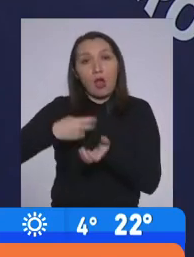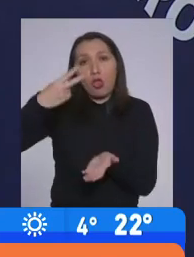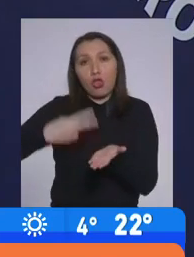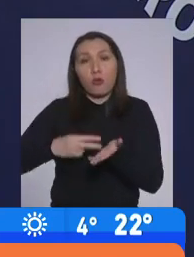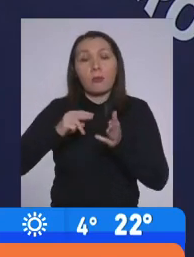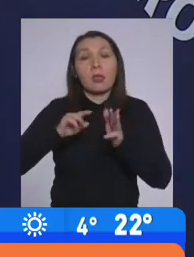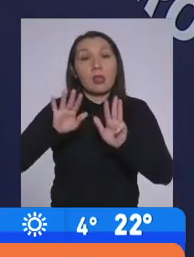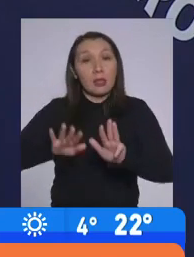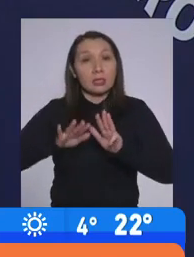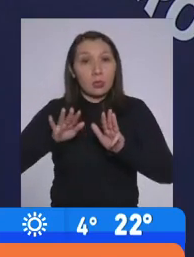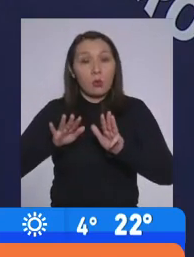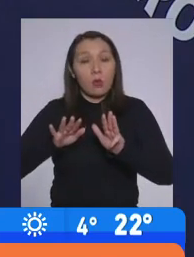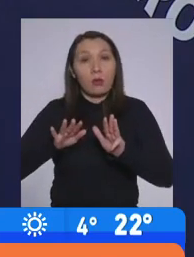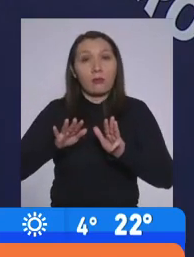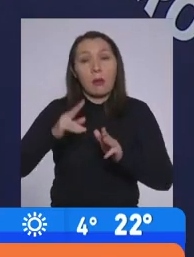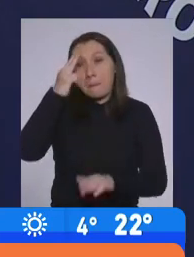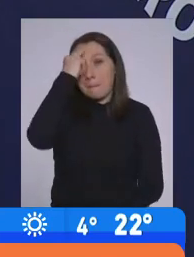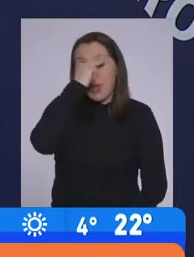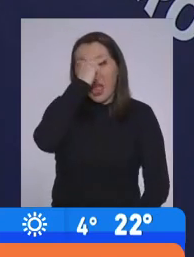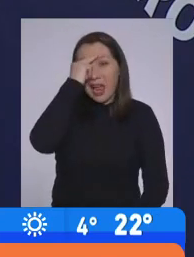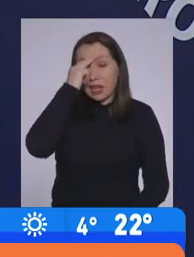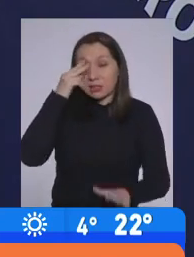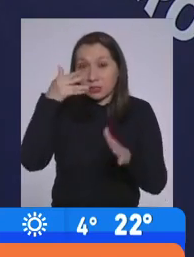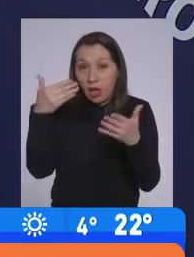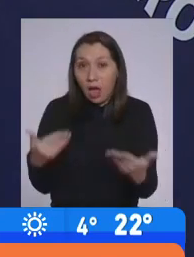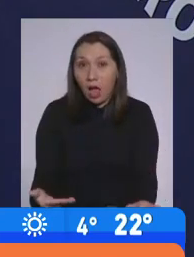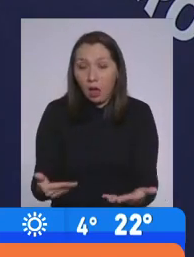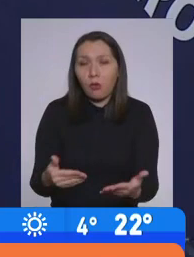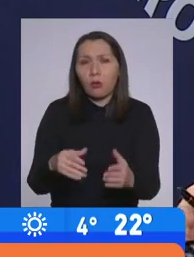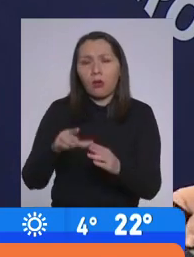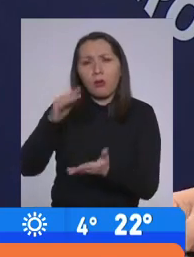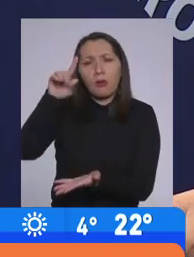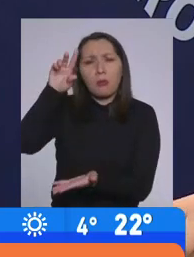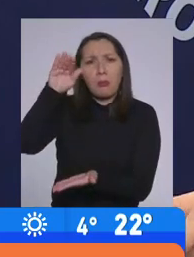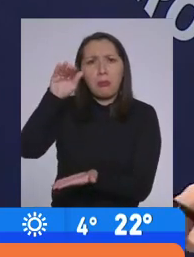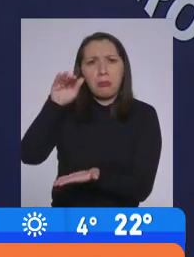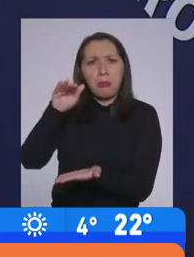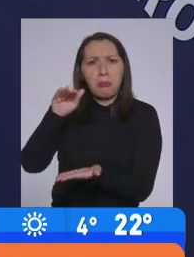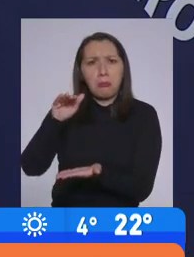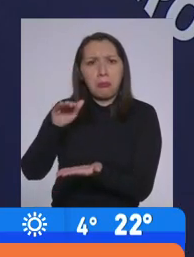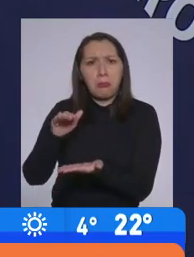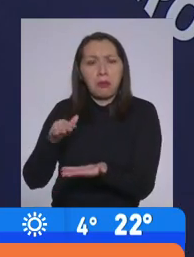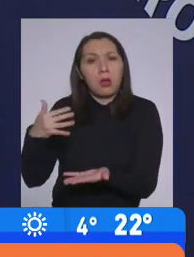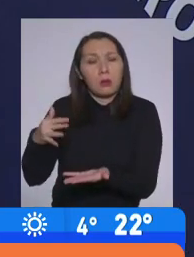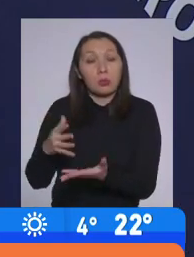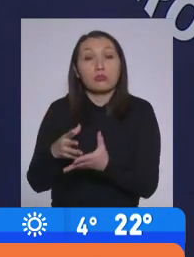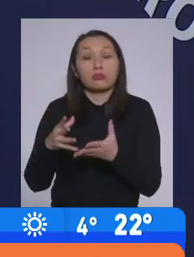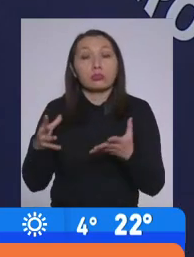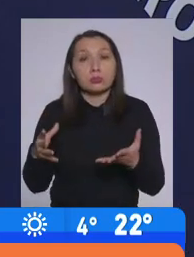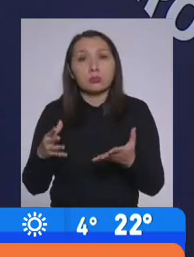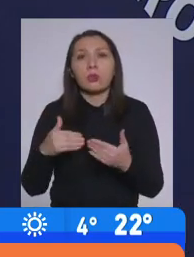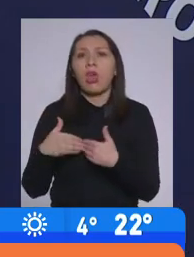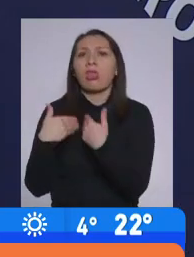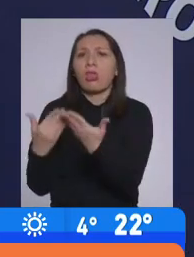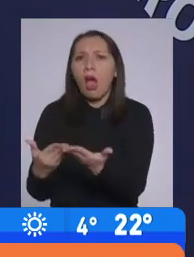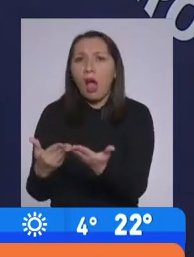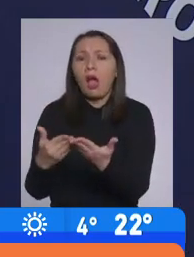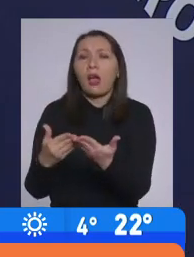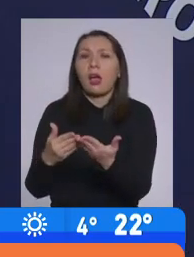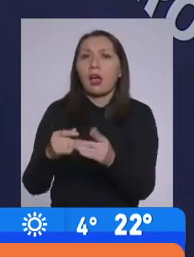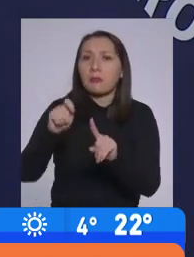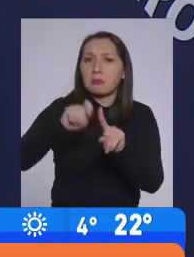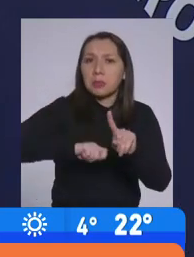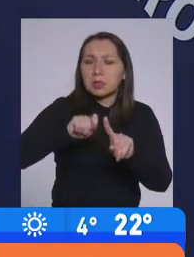2019 desde desde marzo a la fecha había una disminución importante tanto en la entrega de